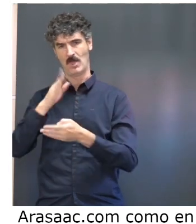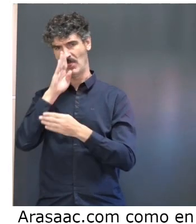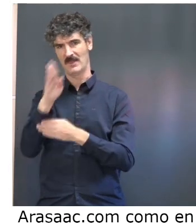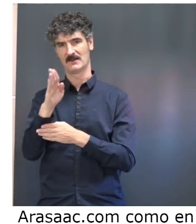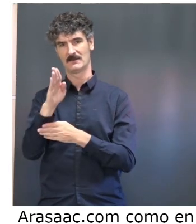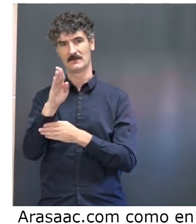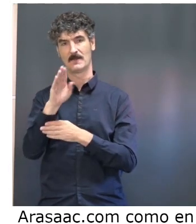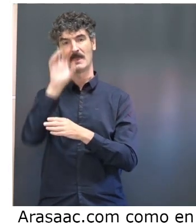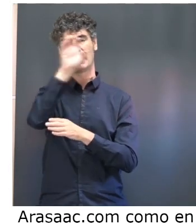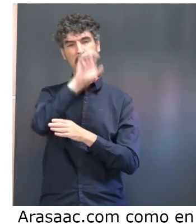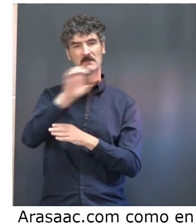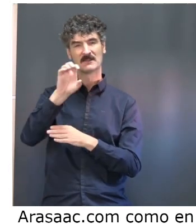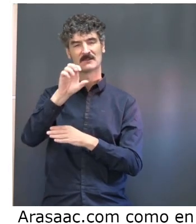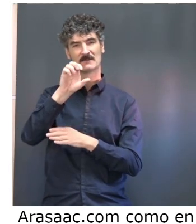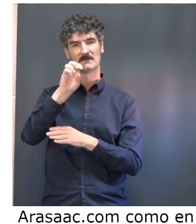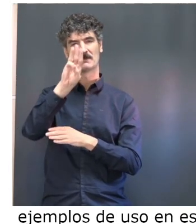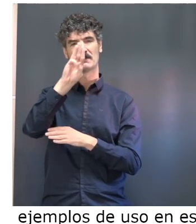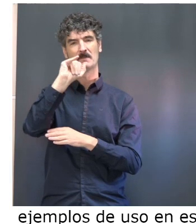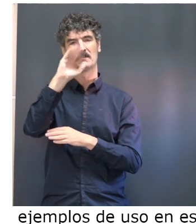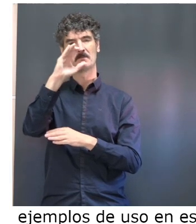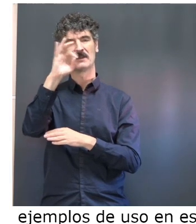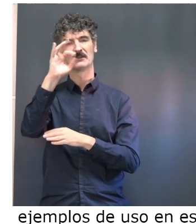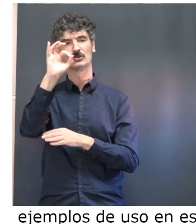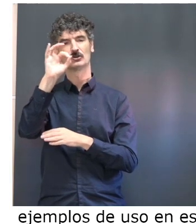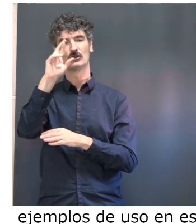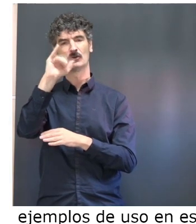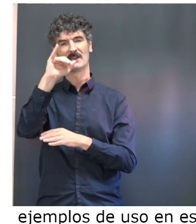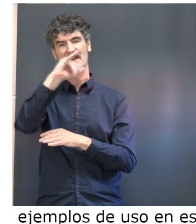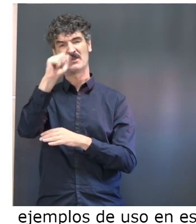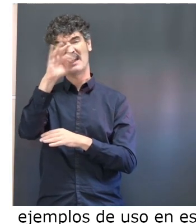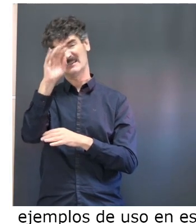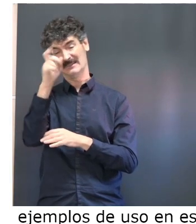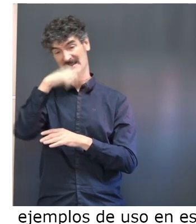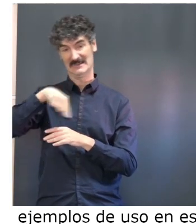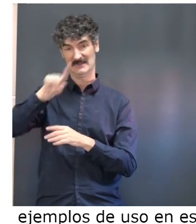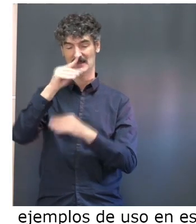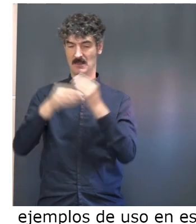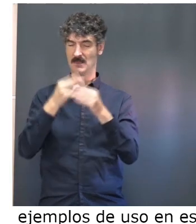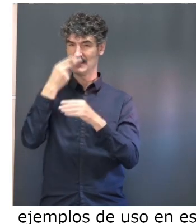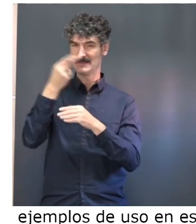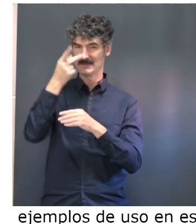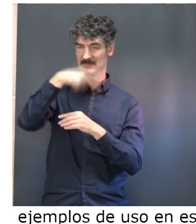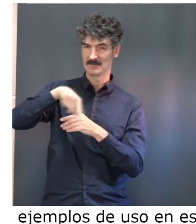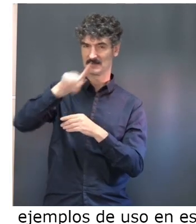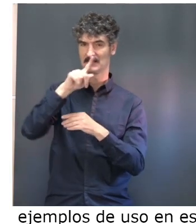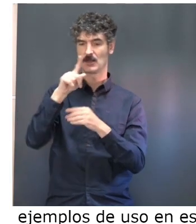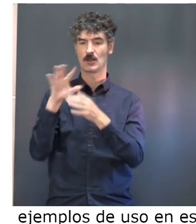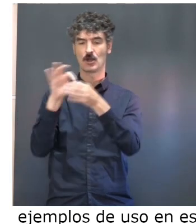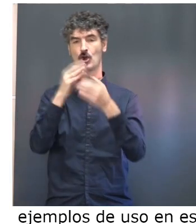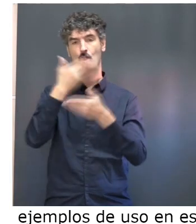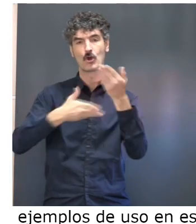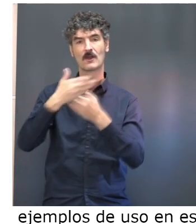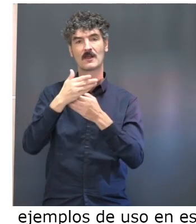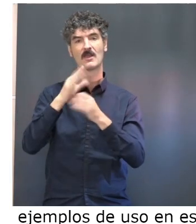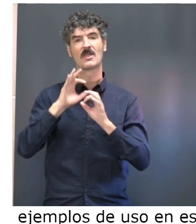que se llama Pictorízate, os invito a que pues, podáis buscarlo si estáis interesados en el tema. Lo llevamos a cabo en colaboración con el Centro de